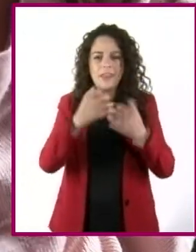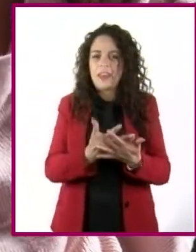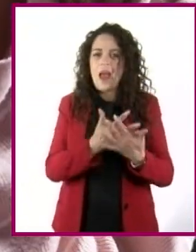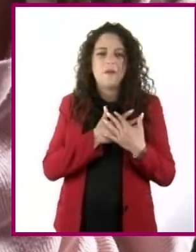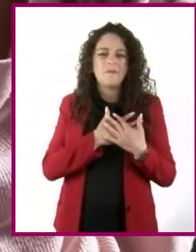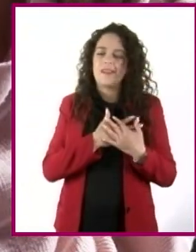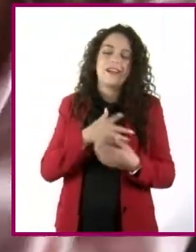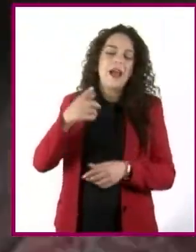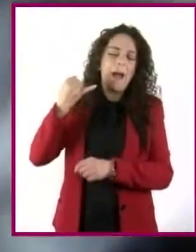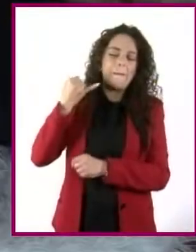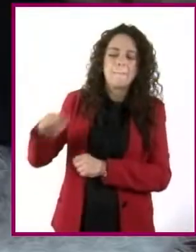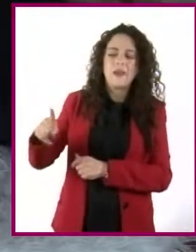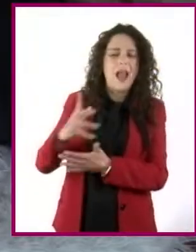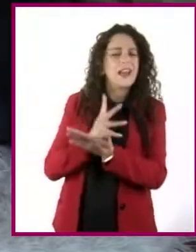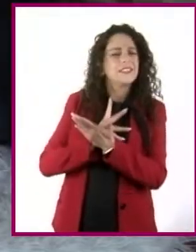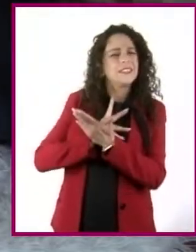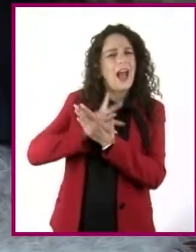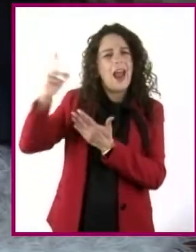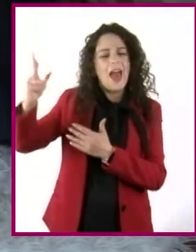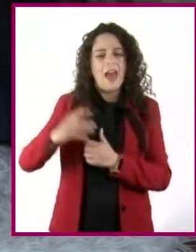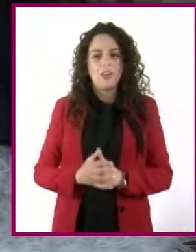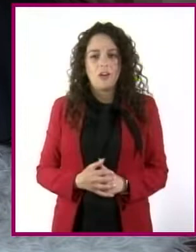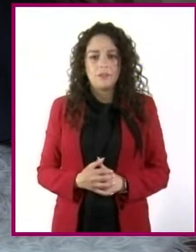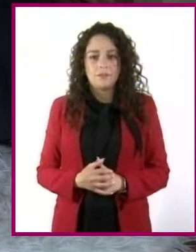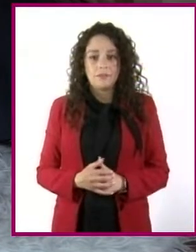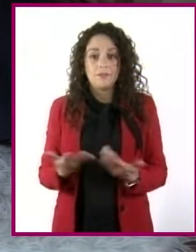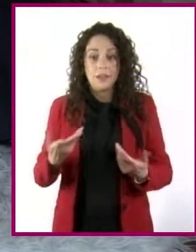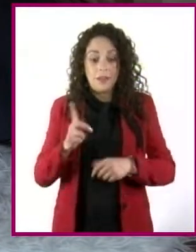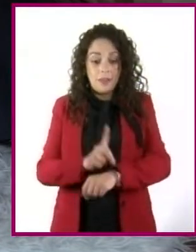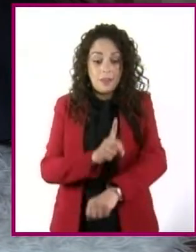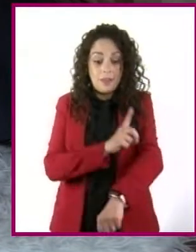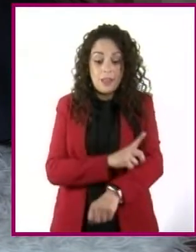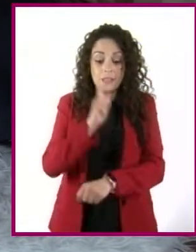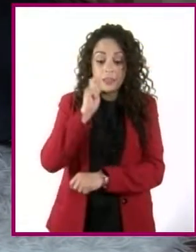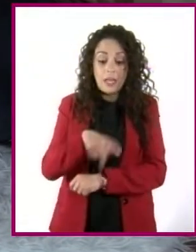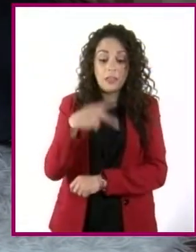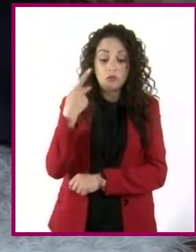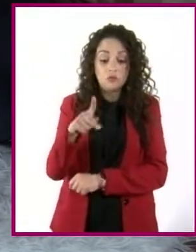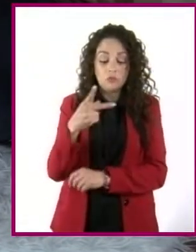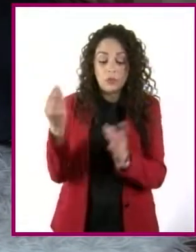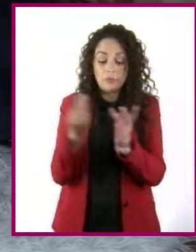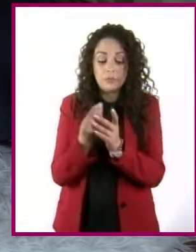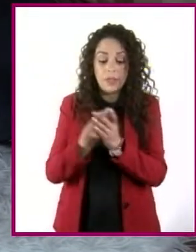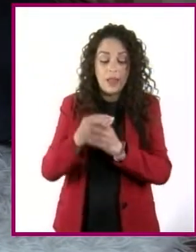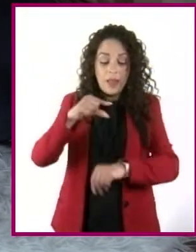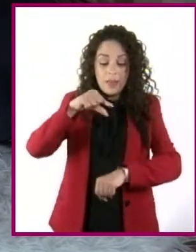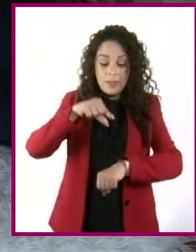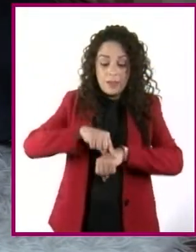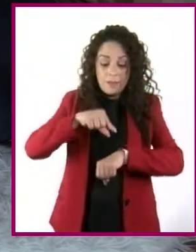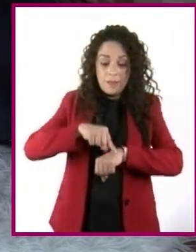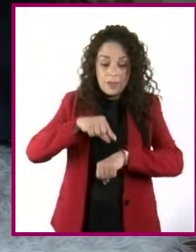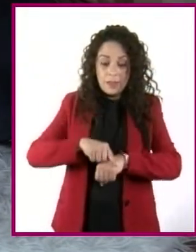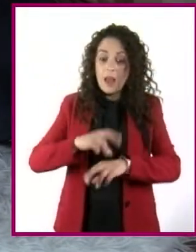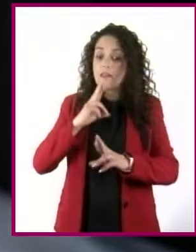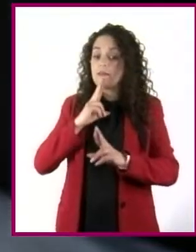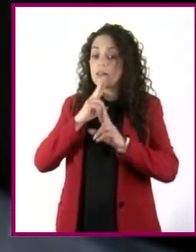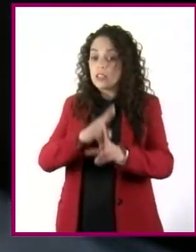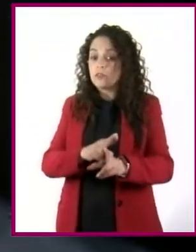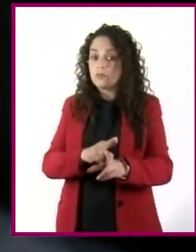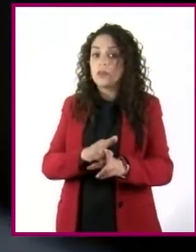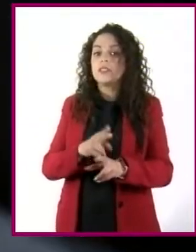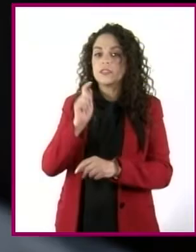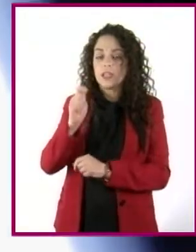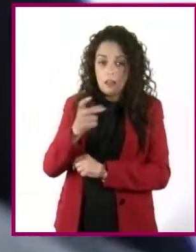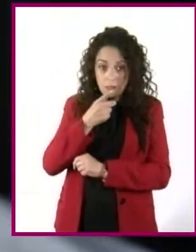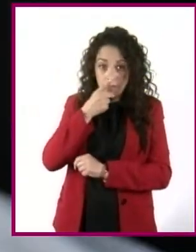tildaremos de exagerados. Pues resulta que desde el campo de la medicina La respuesta a esa interrogante señala